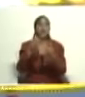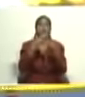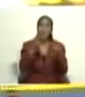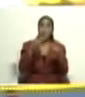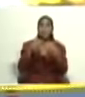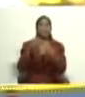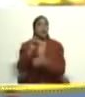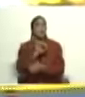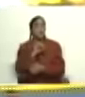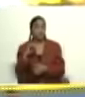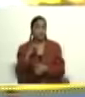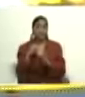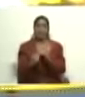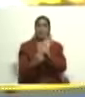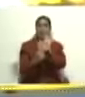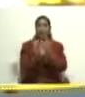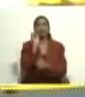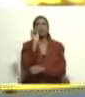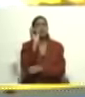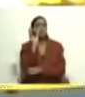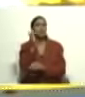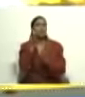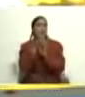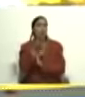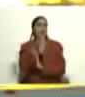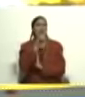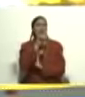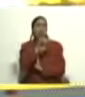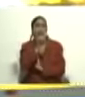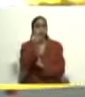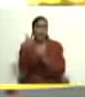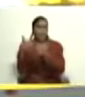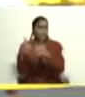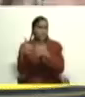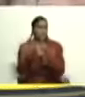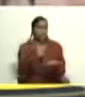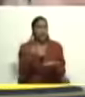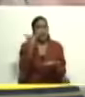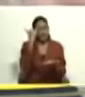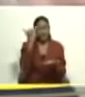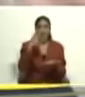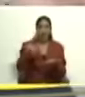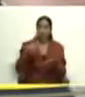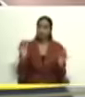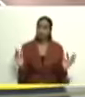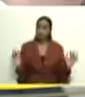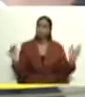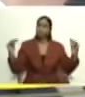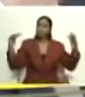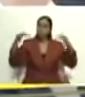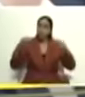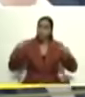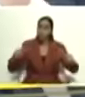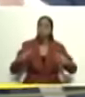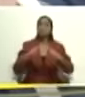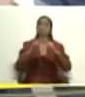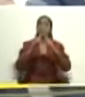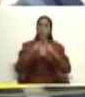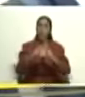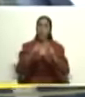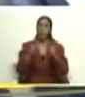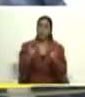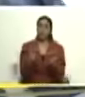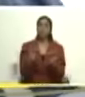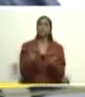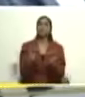presentar algunas de sus procesos, de sus innovaciones, y la idea es precisamente este encuentro, convertirlo en el epicentro de todo